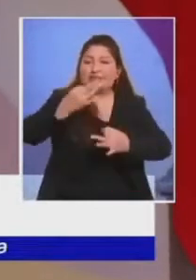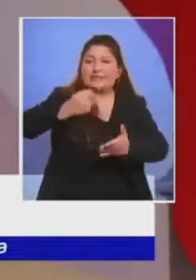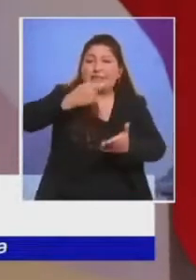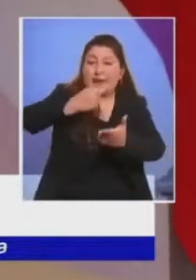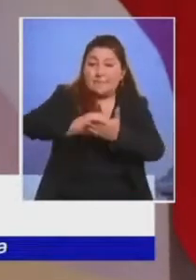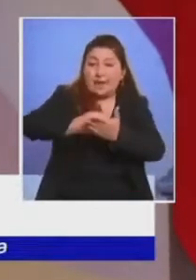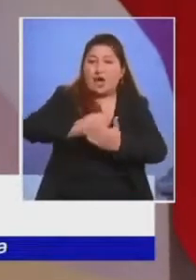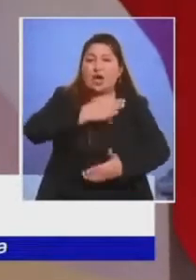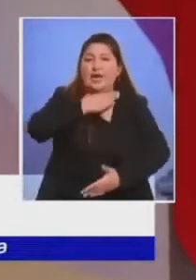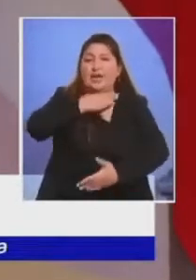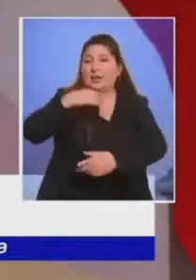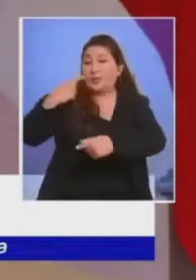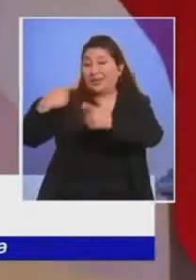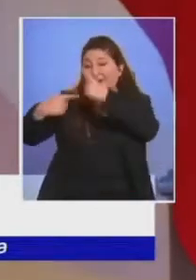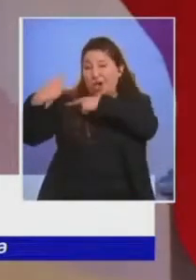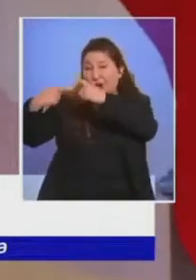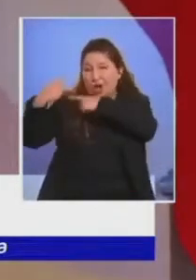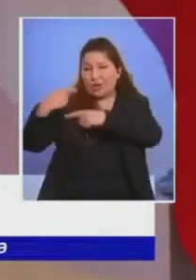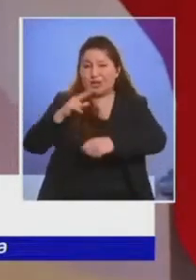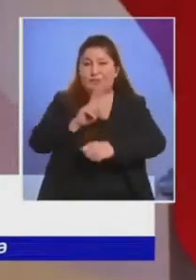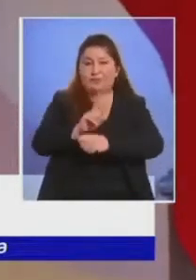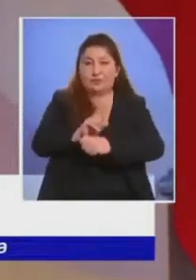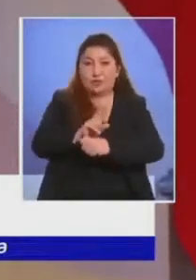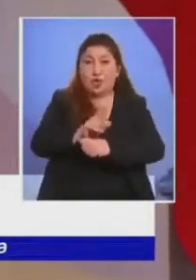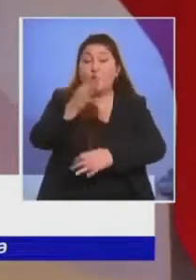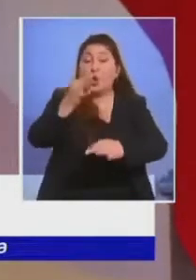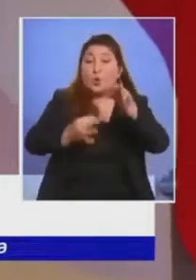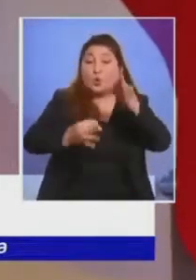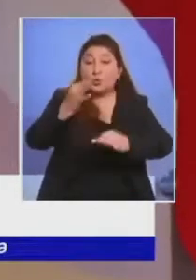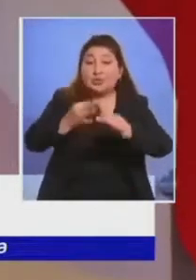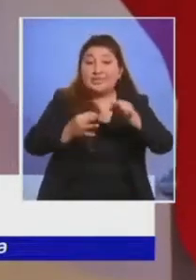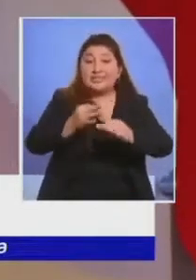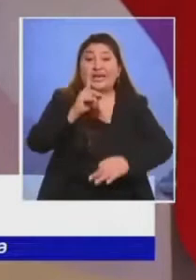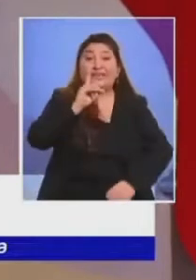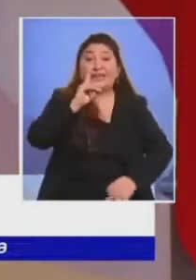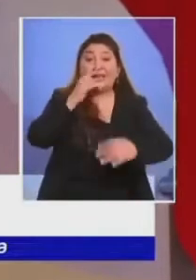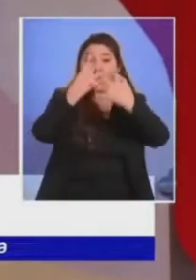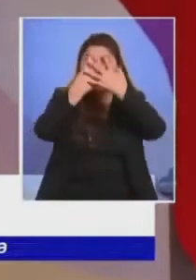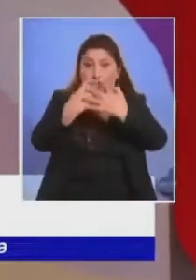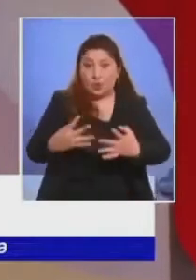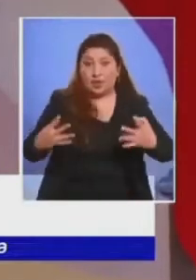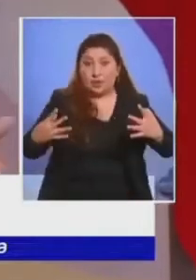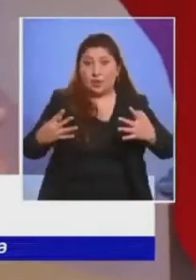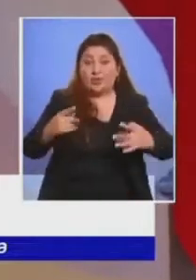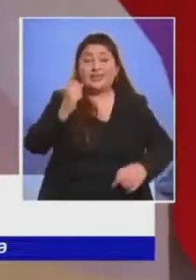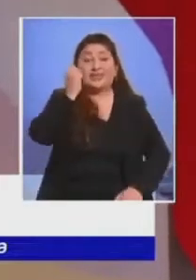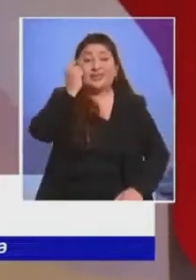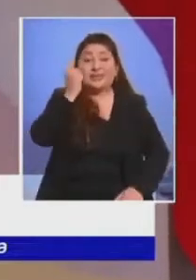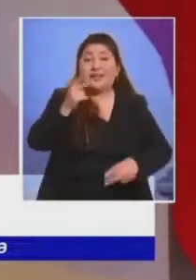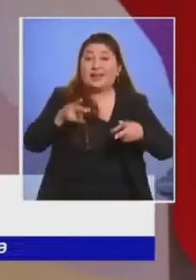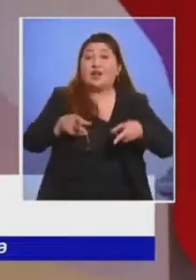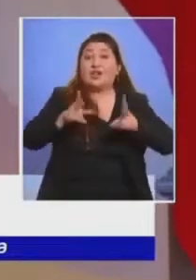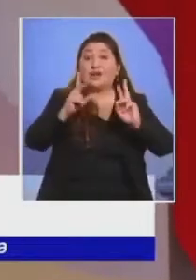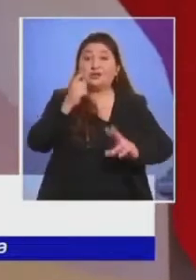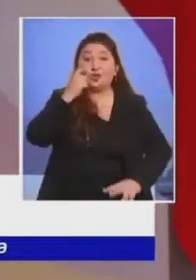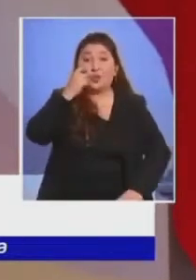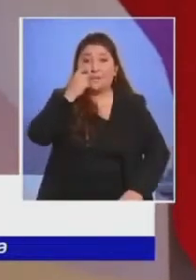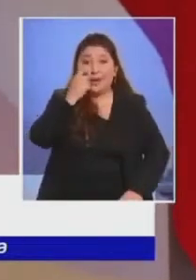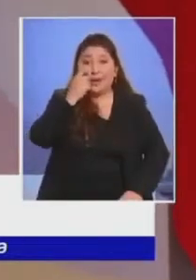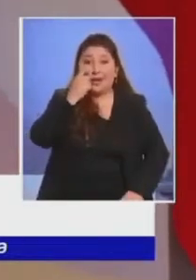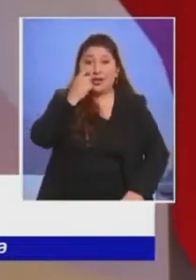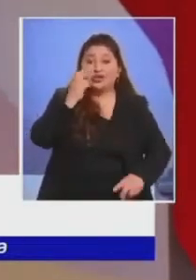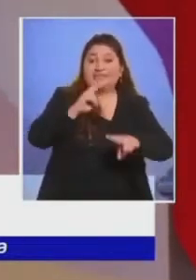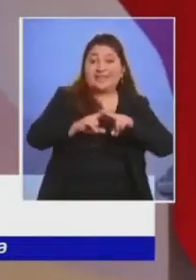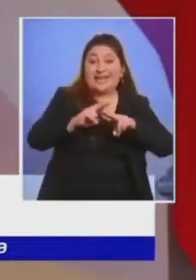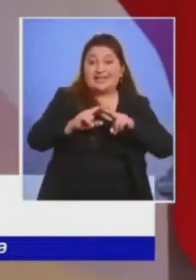profesores, justicia también en el acceso a tener un currículum y a entender que los derechos humanos se generan y se comienzan a aprender desde